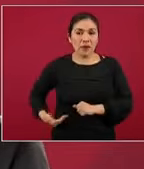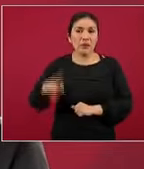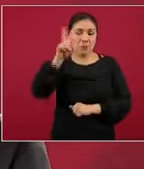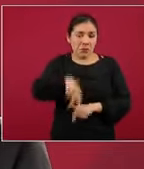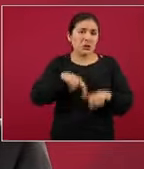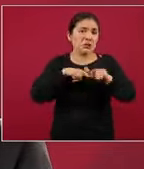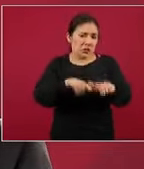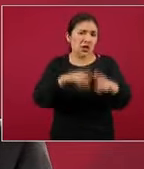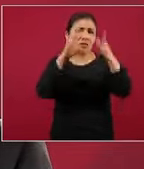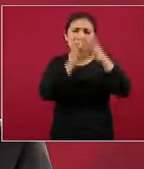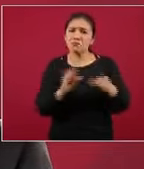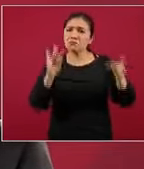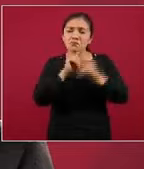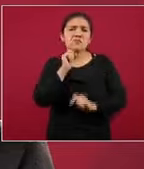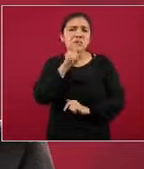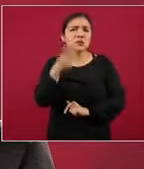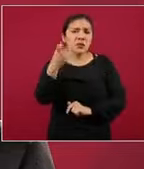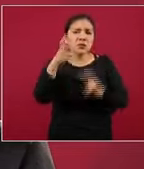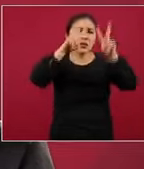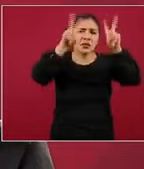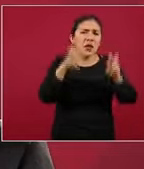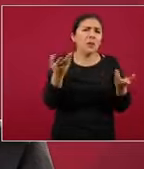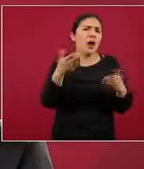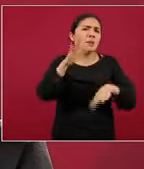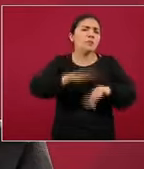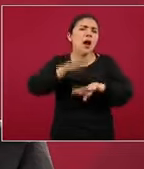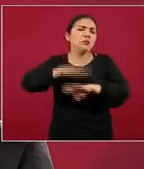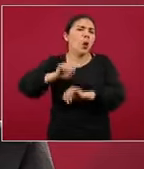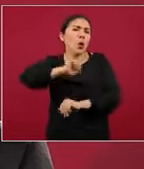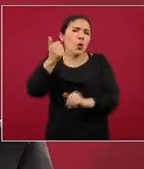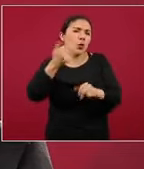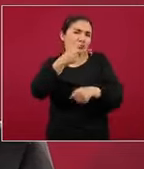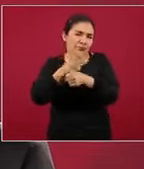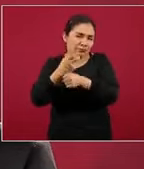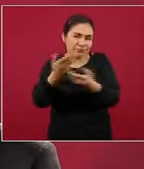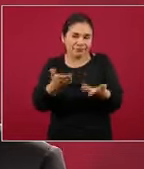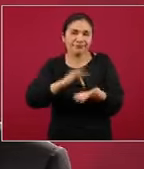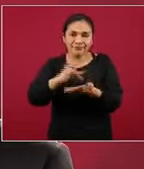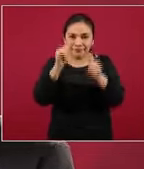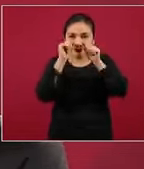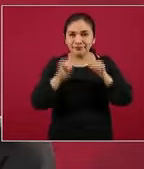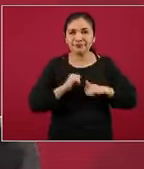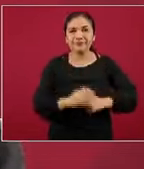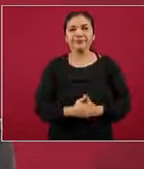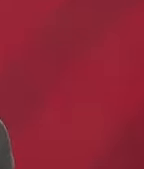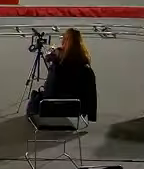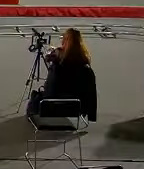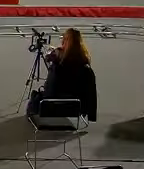seguiremos comentando sobre este y otros subtemas. Muchas gracias por su atención.